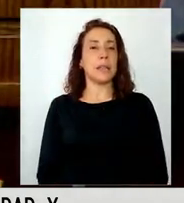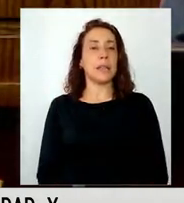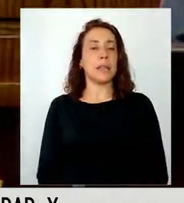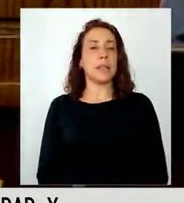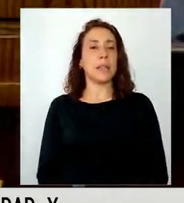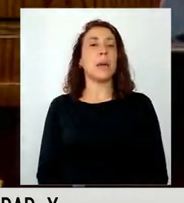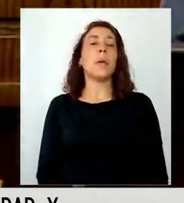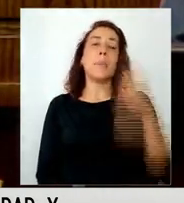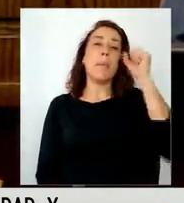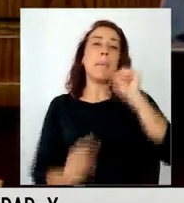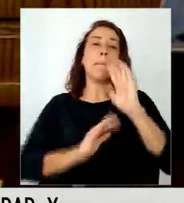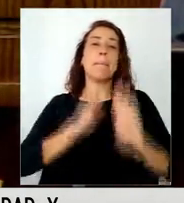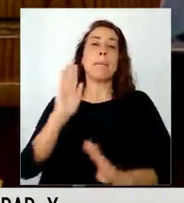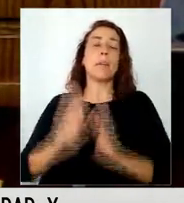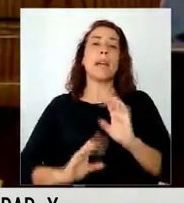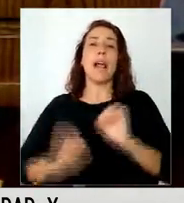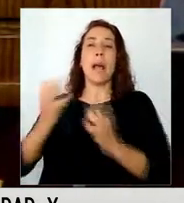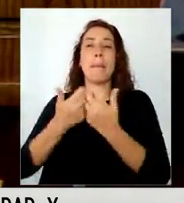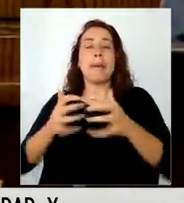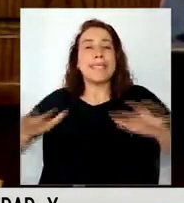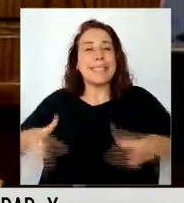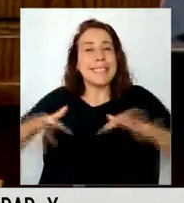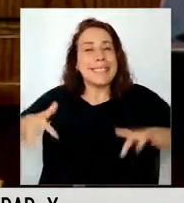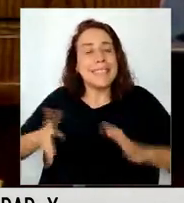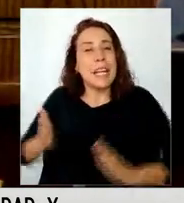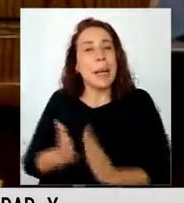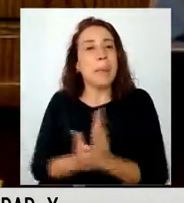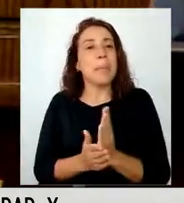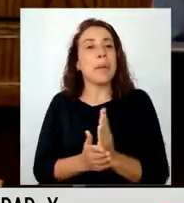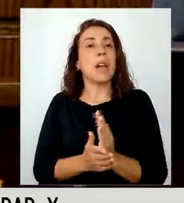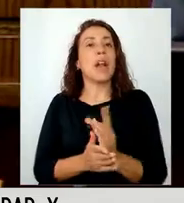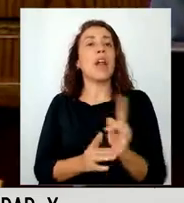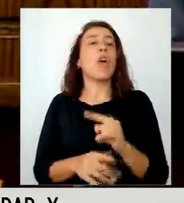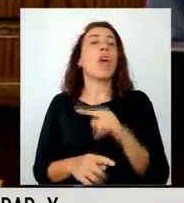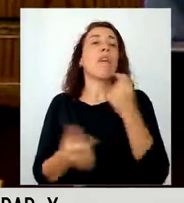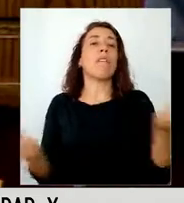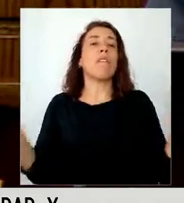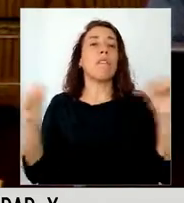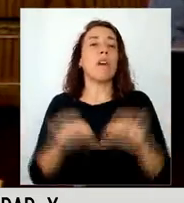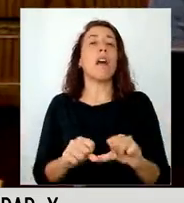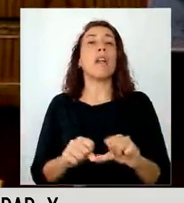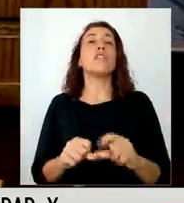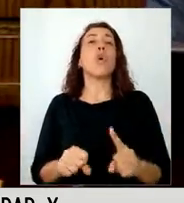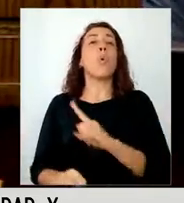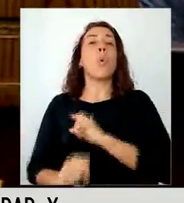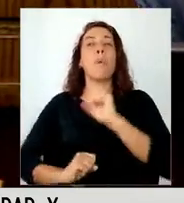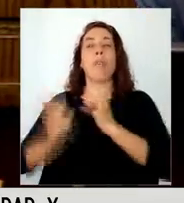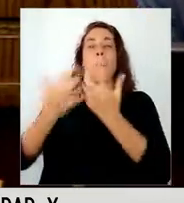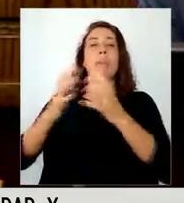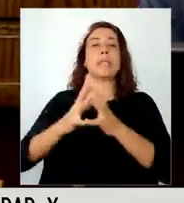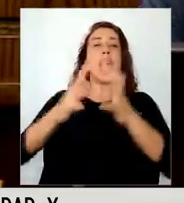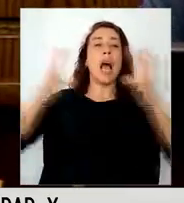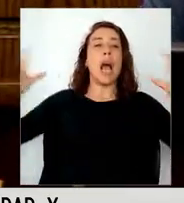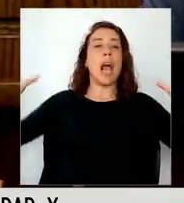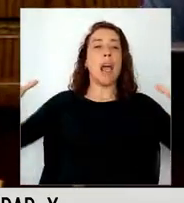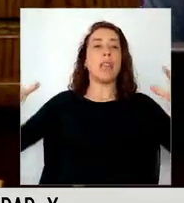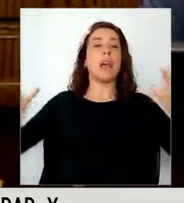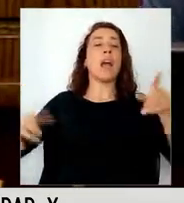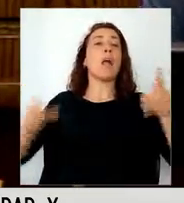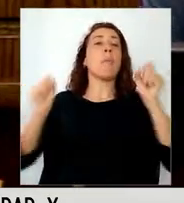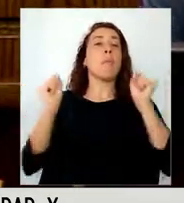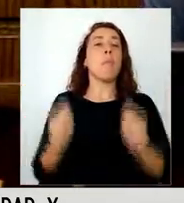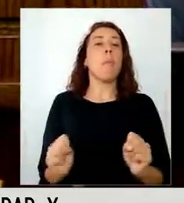nuestro emprendedores y no hagamos que sucumban frente a las grandes empresas que tienen más posibilidades de apalancar